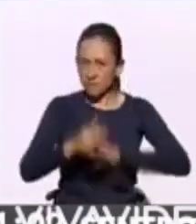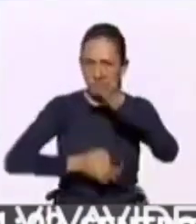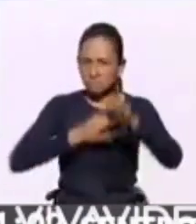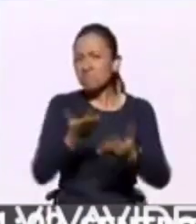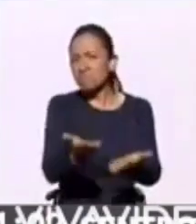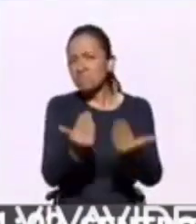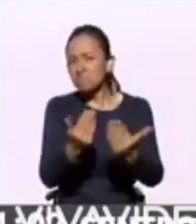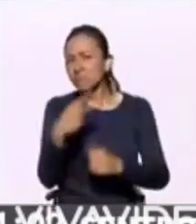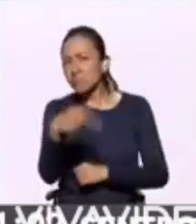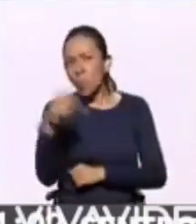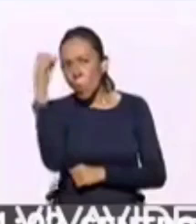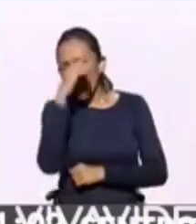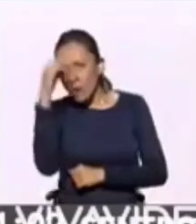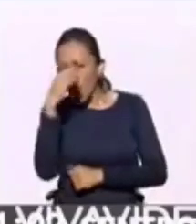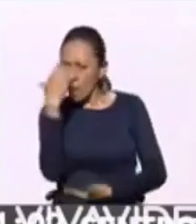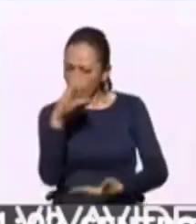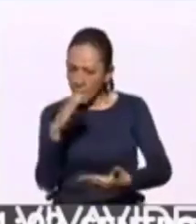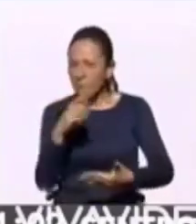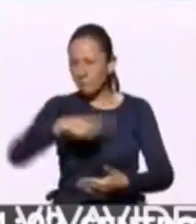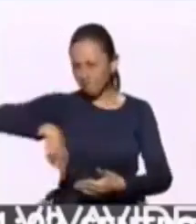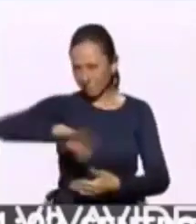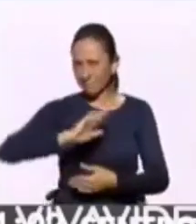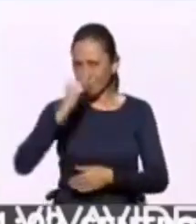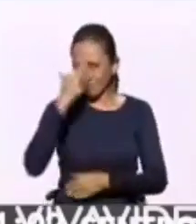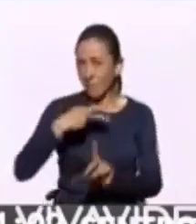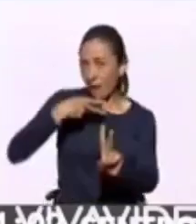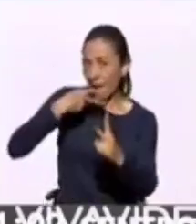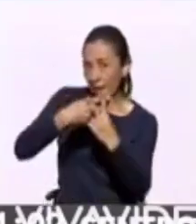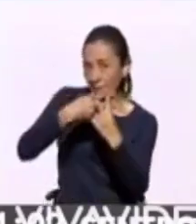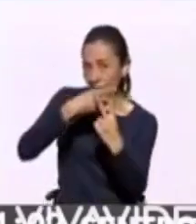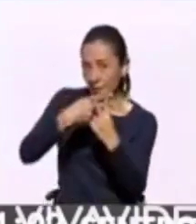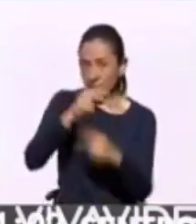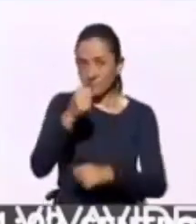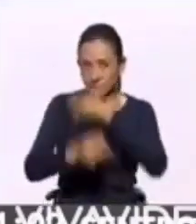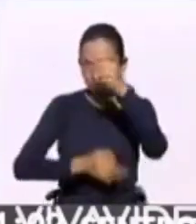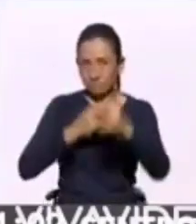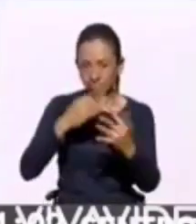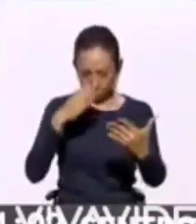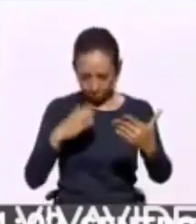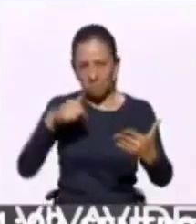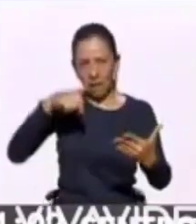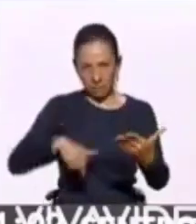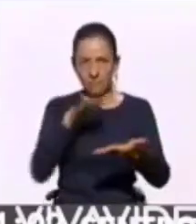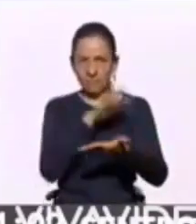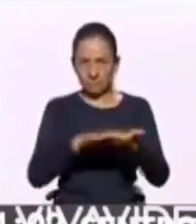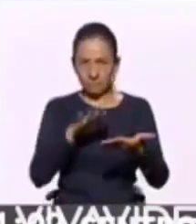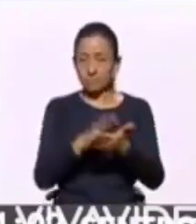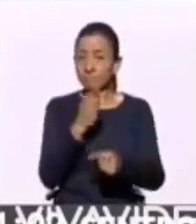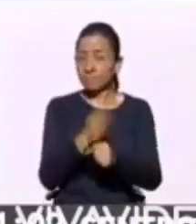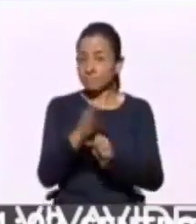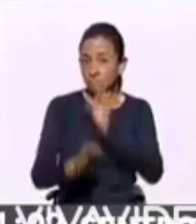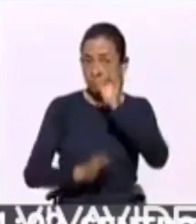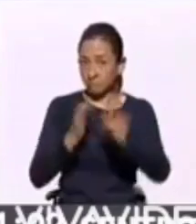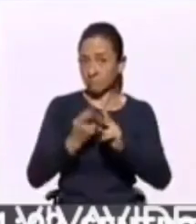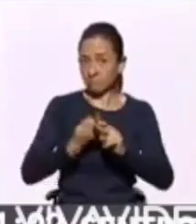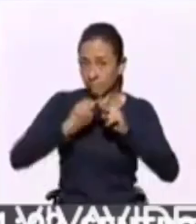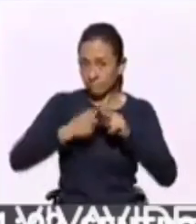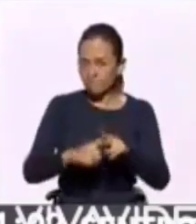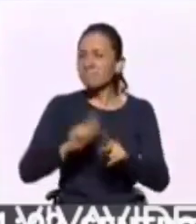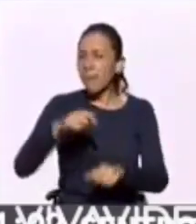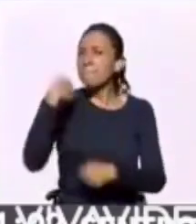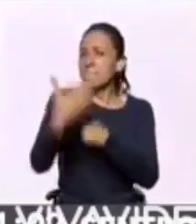sus opiniones y comentarios, ya lo saben, hashtag 11 Noticias. Aquí los leemos. Iniciamos con información de la consulta que